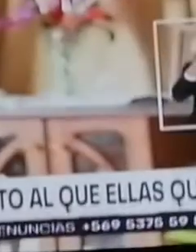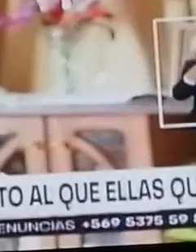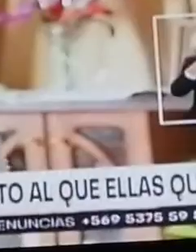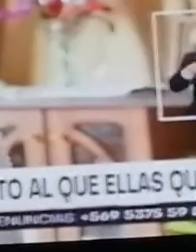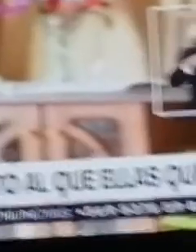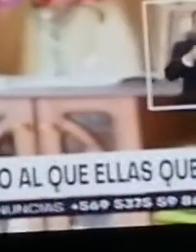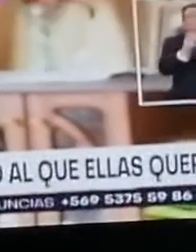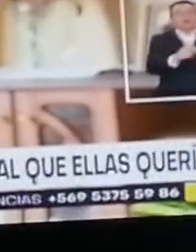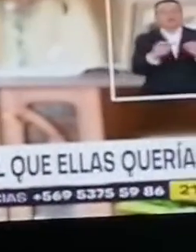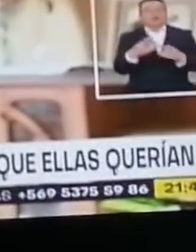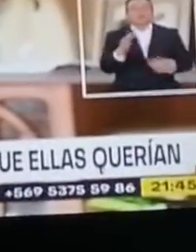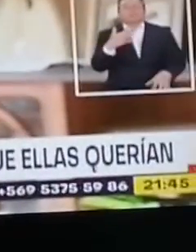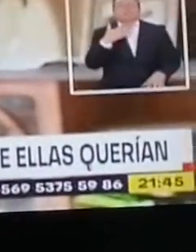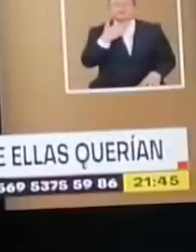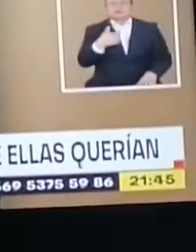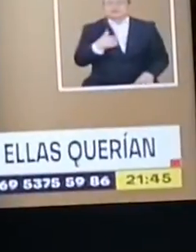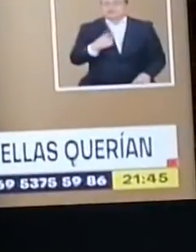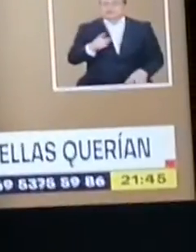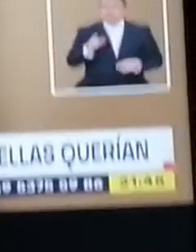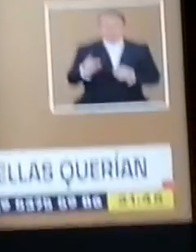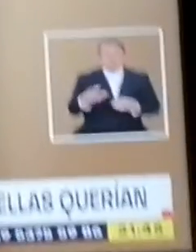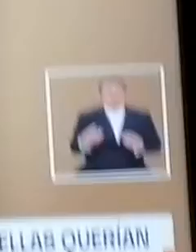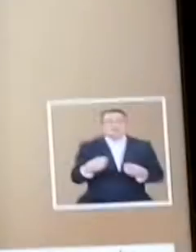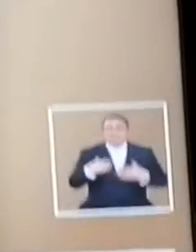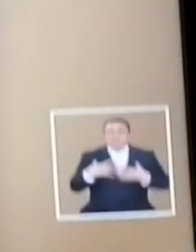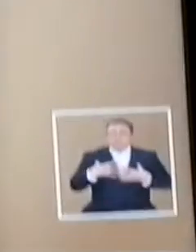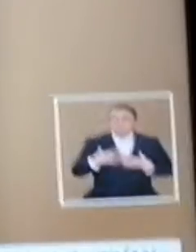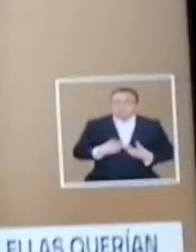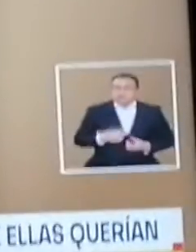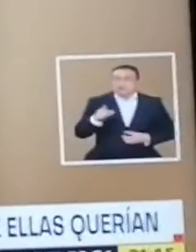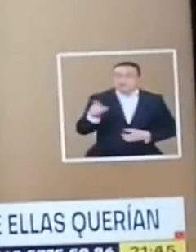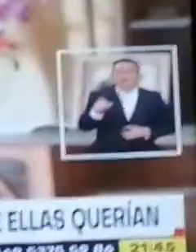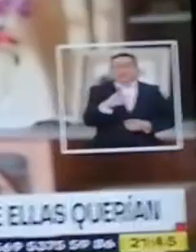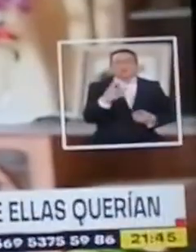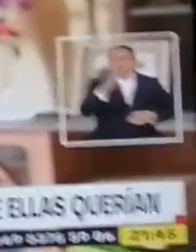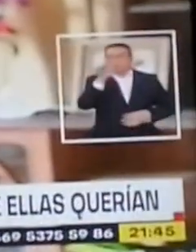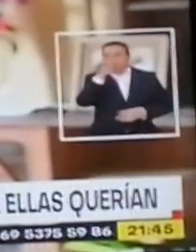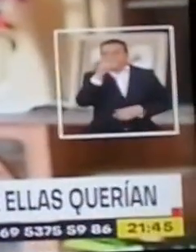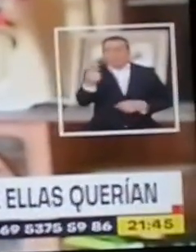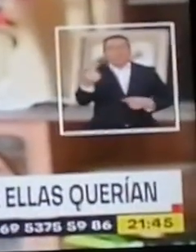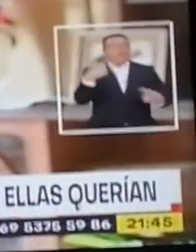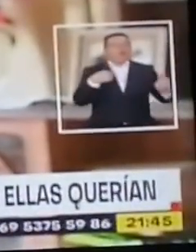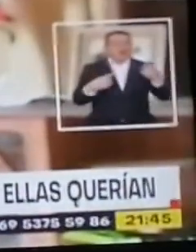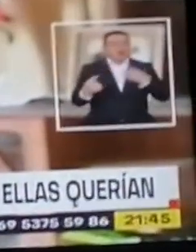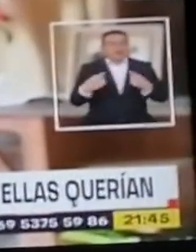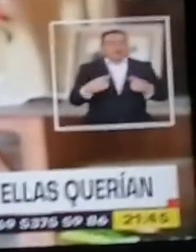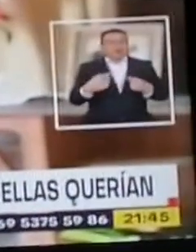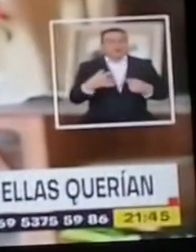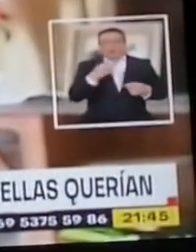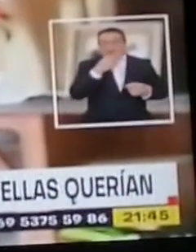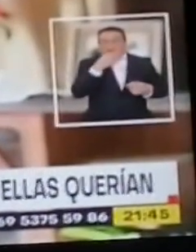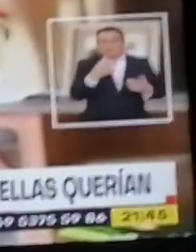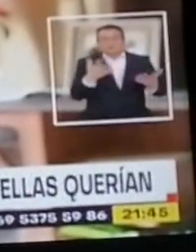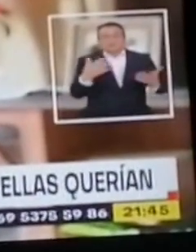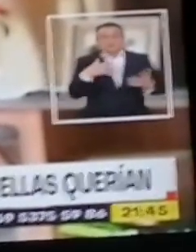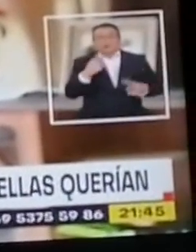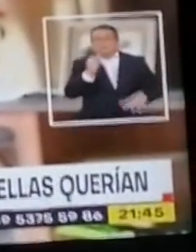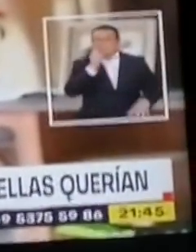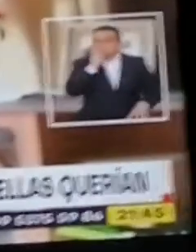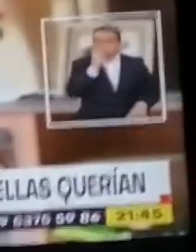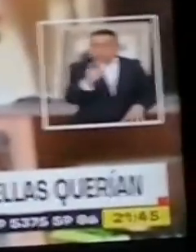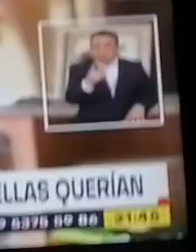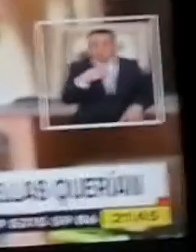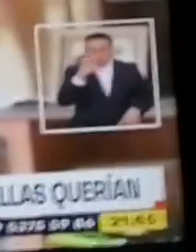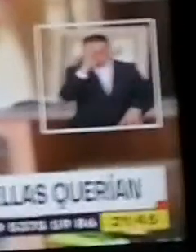personas y decís, ¿por qué yo no quedé así? Me más frustra aún que ellos no te se burlan de ti. Uno le dice, no sé, te voy a demandar,